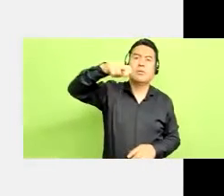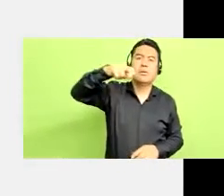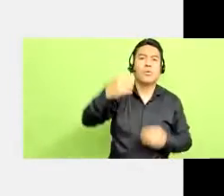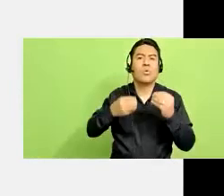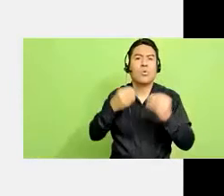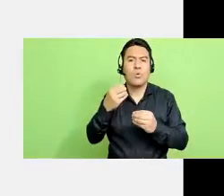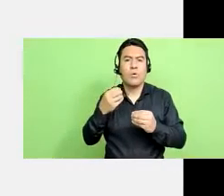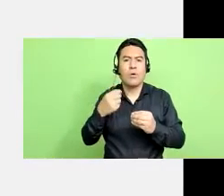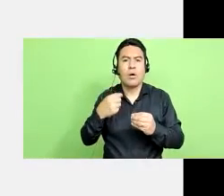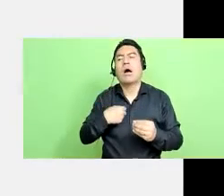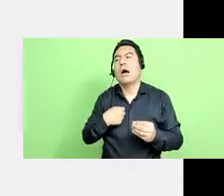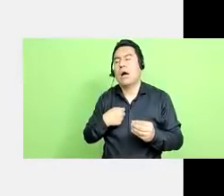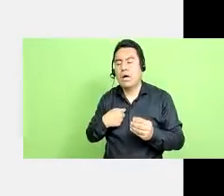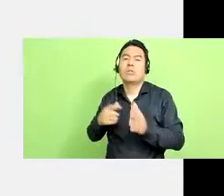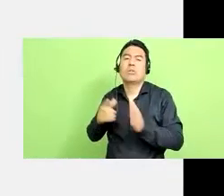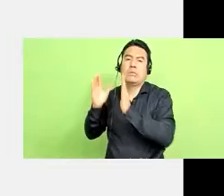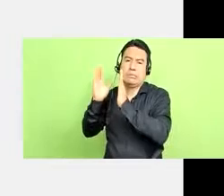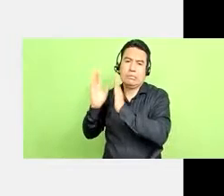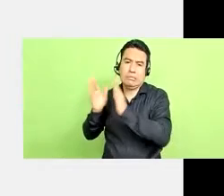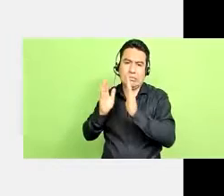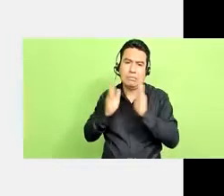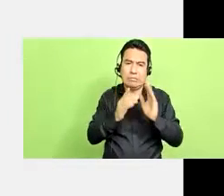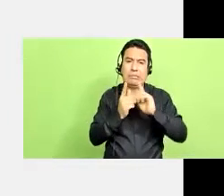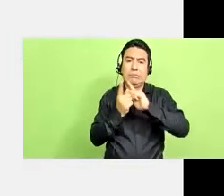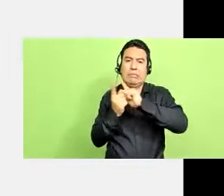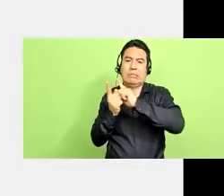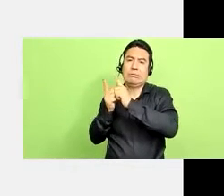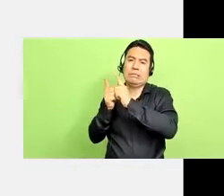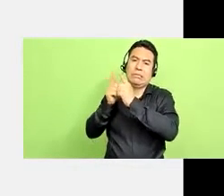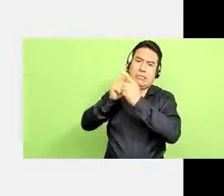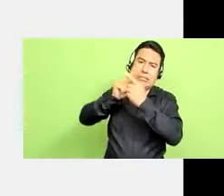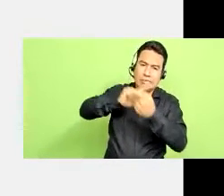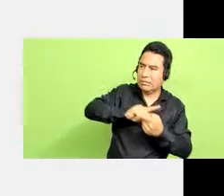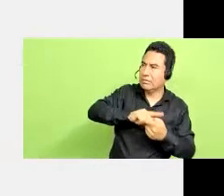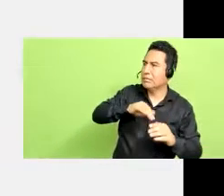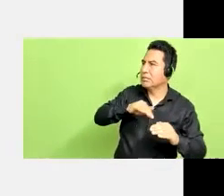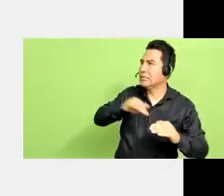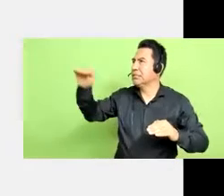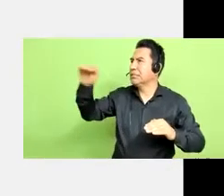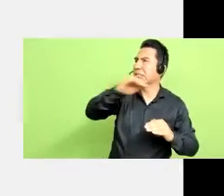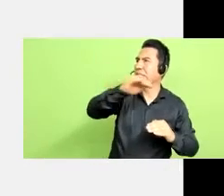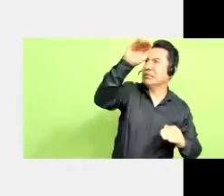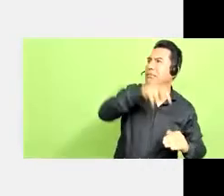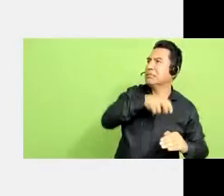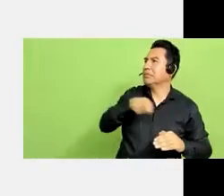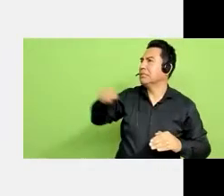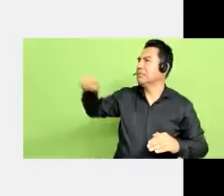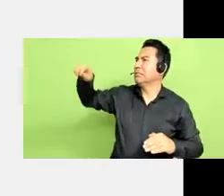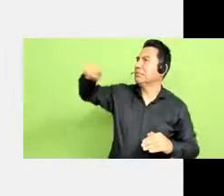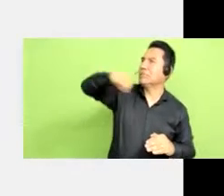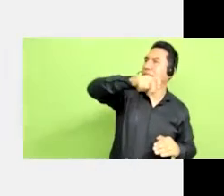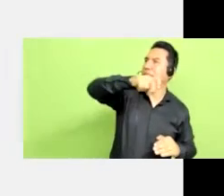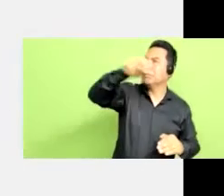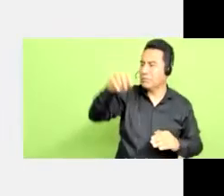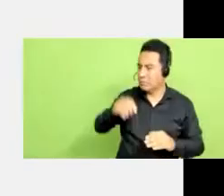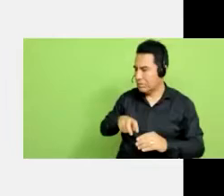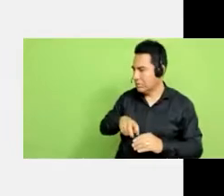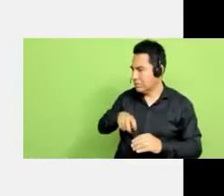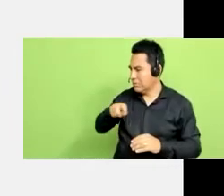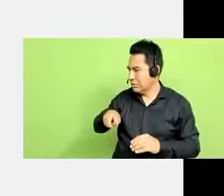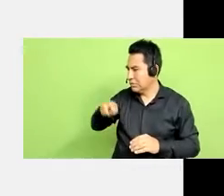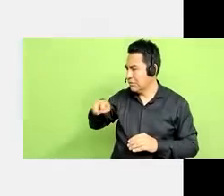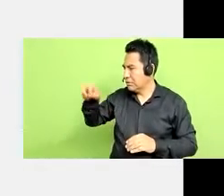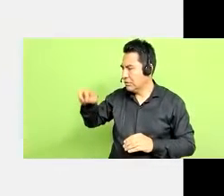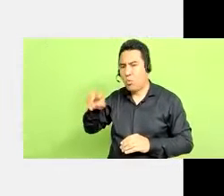una adecuación de para salvar estos 45 grados que puedo tener y